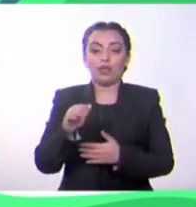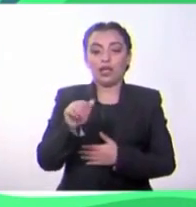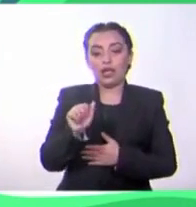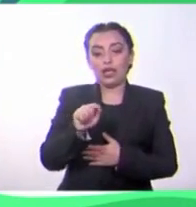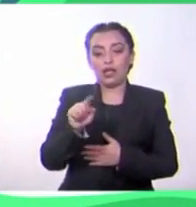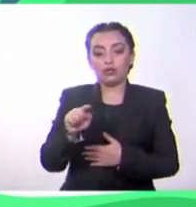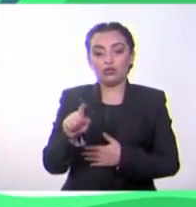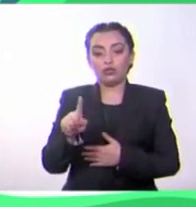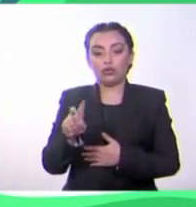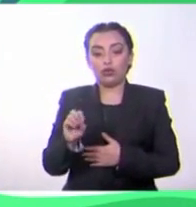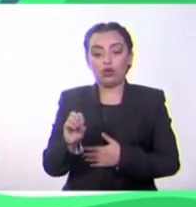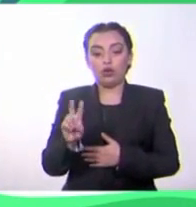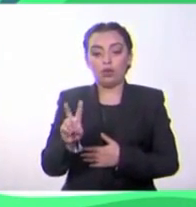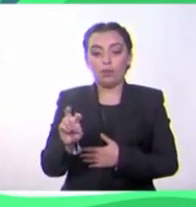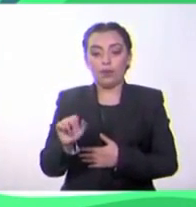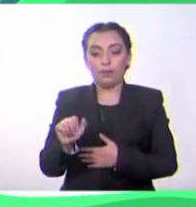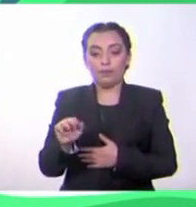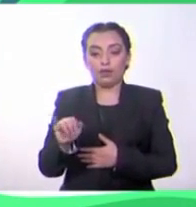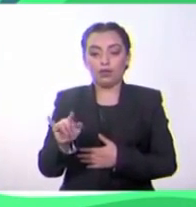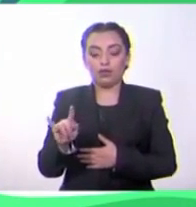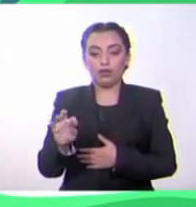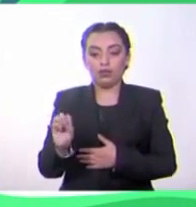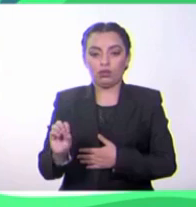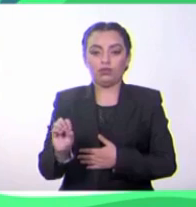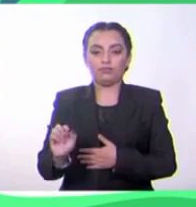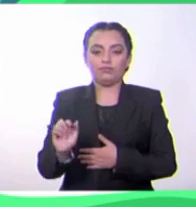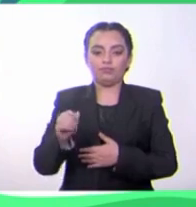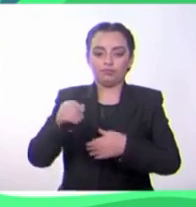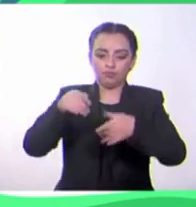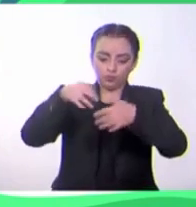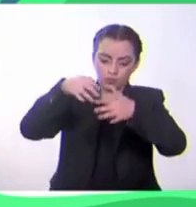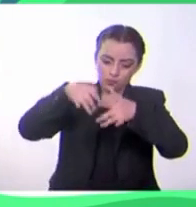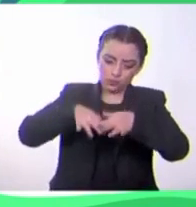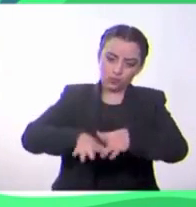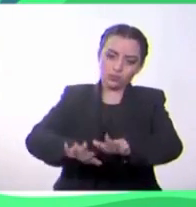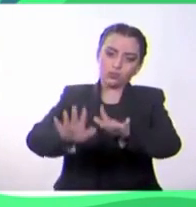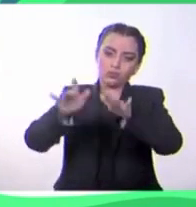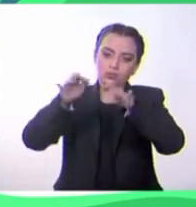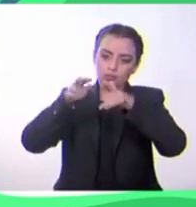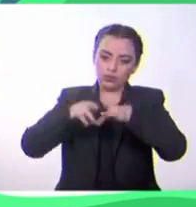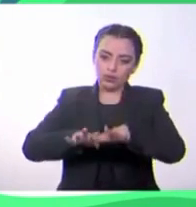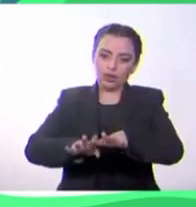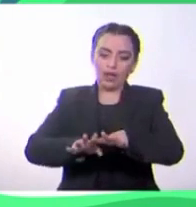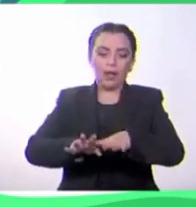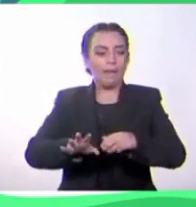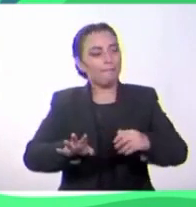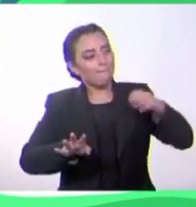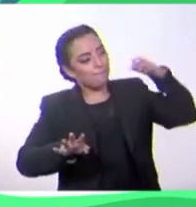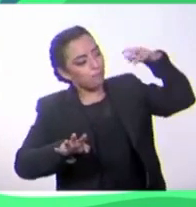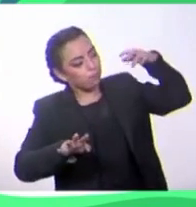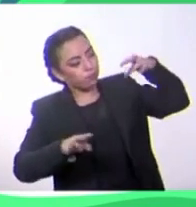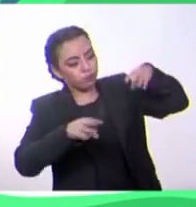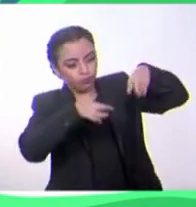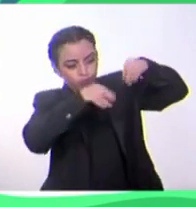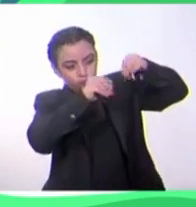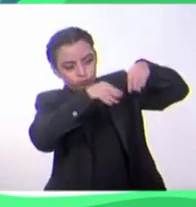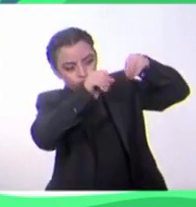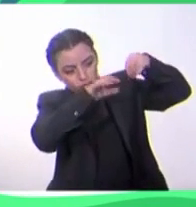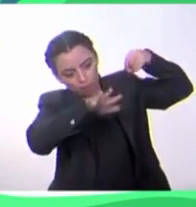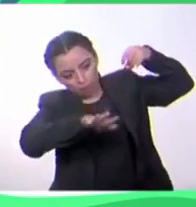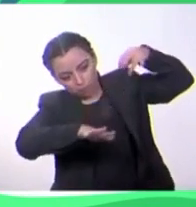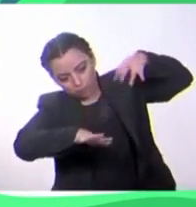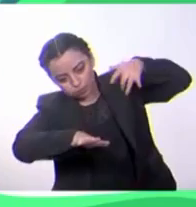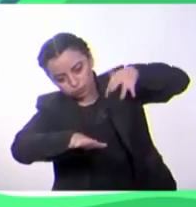asolvamiento. Se pierde la profundidad y se altera drásticamente las condiciones de los